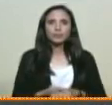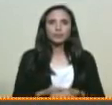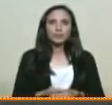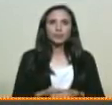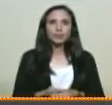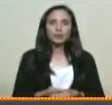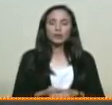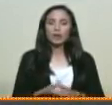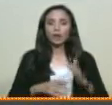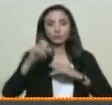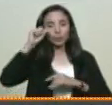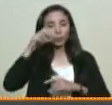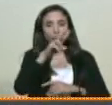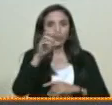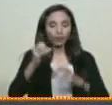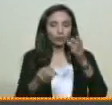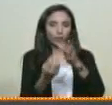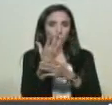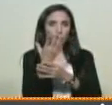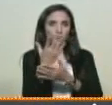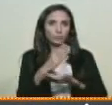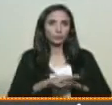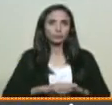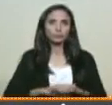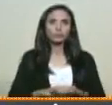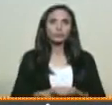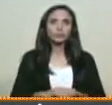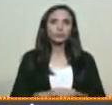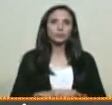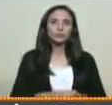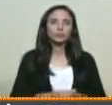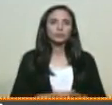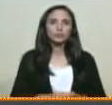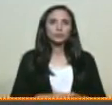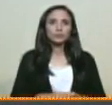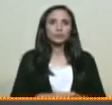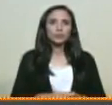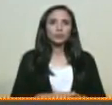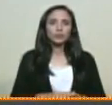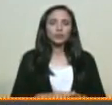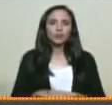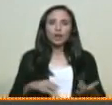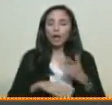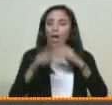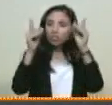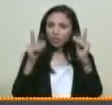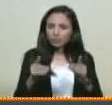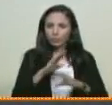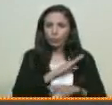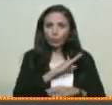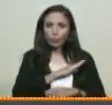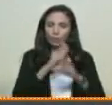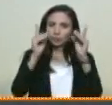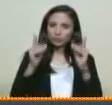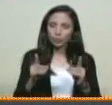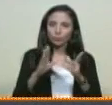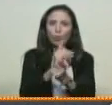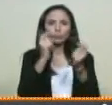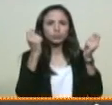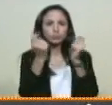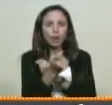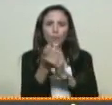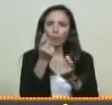20 de mayo, y yo digo esto porque es esta decisión que estoy tomando de la reconversión